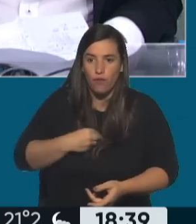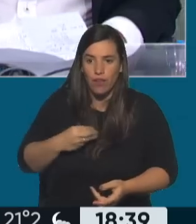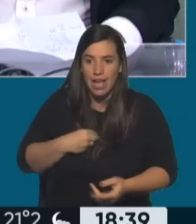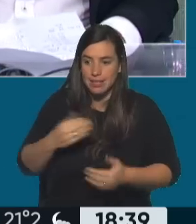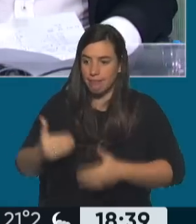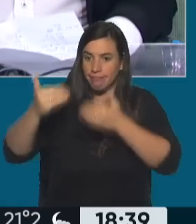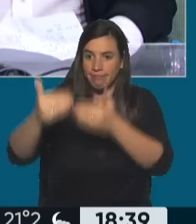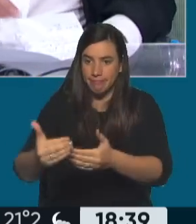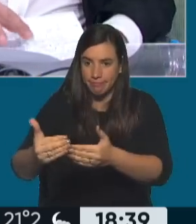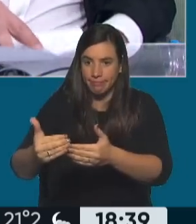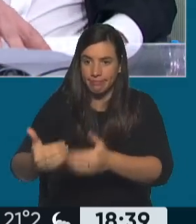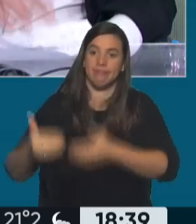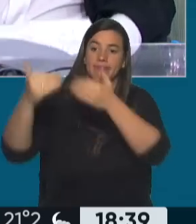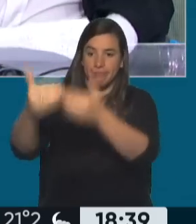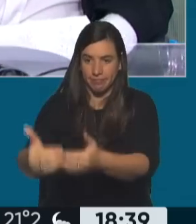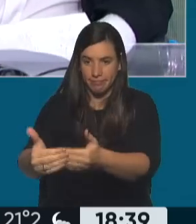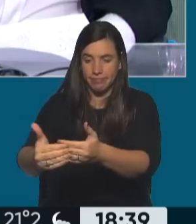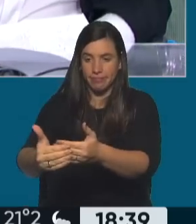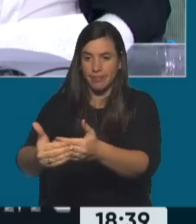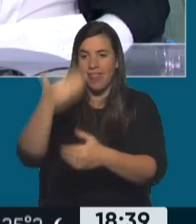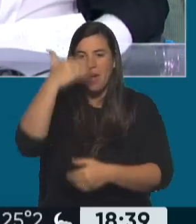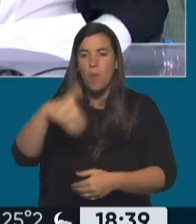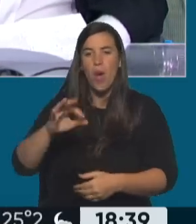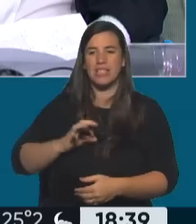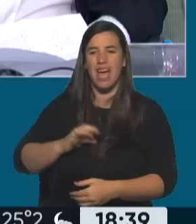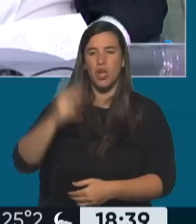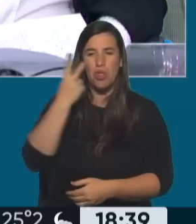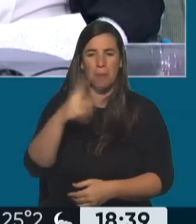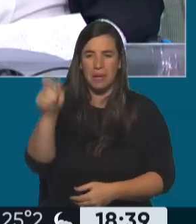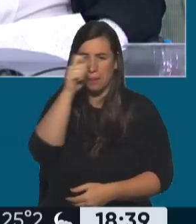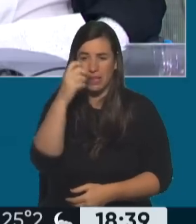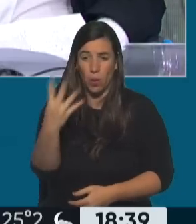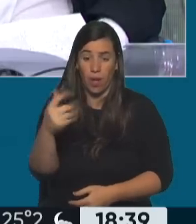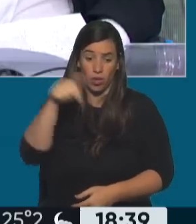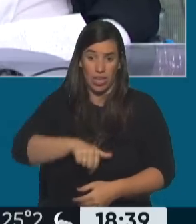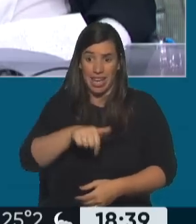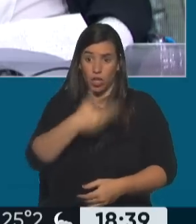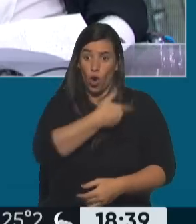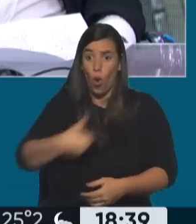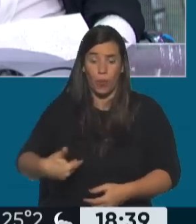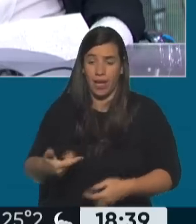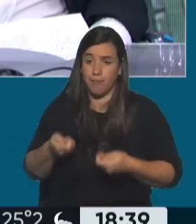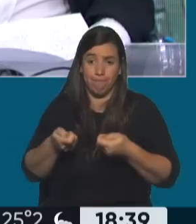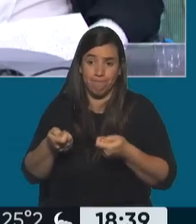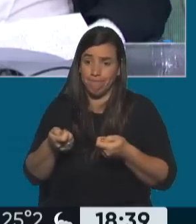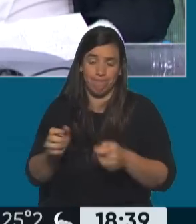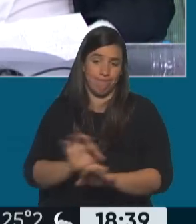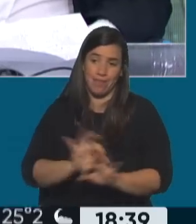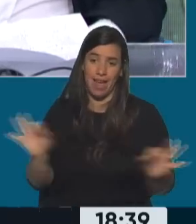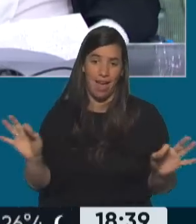del 2024. Entonces, esto es lo que el gobierno no consigue. El único comprador de esos bonos es el Banco Central en este